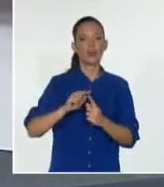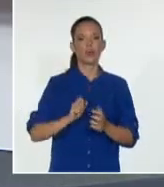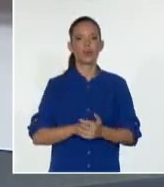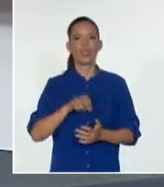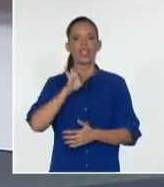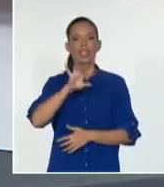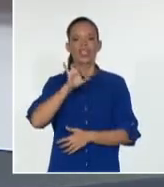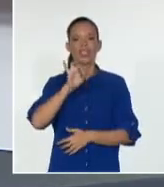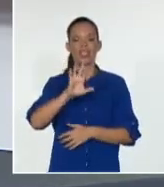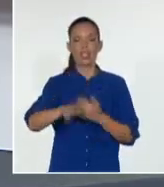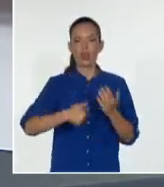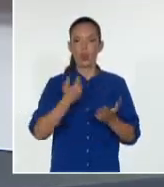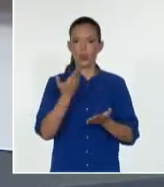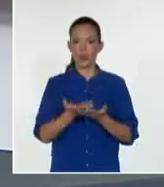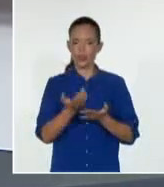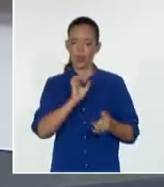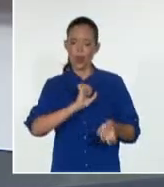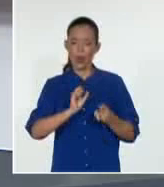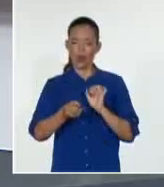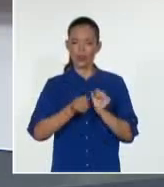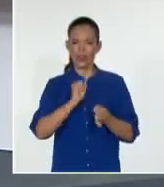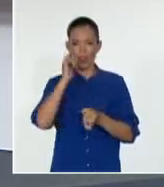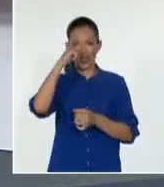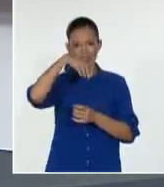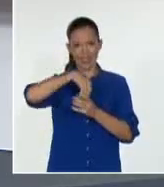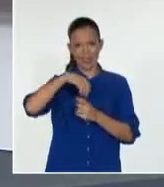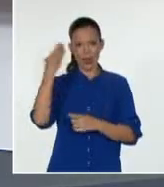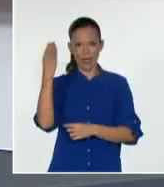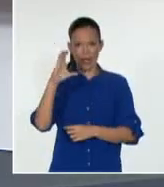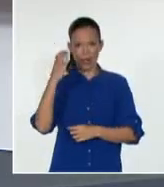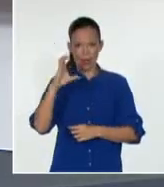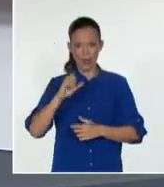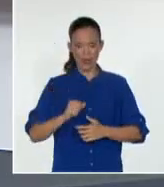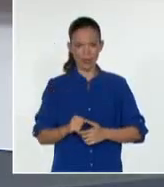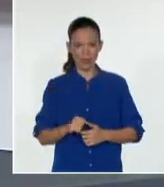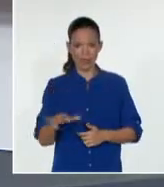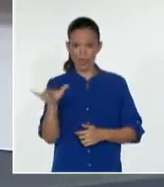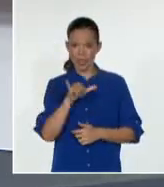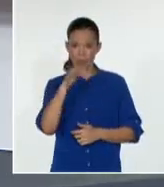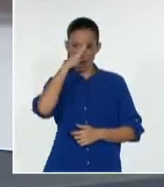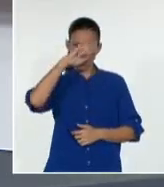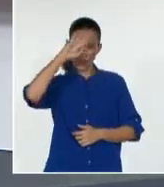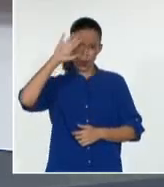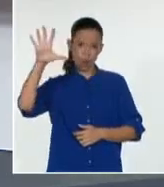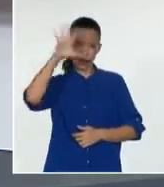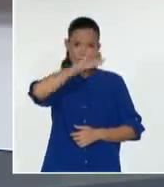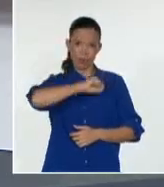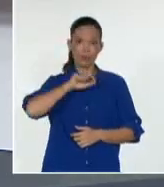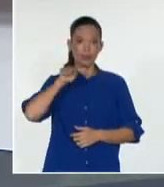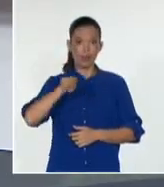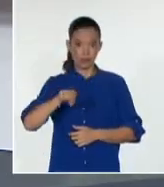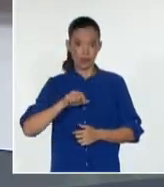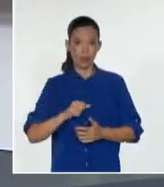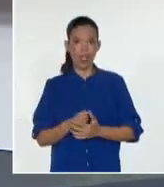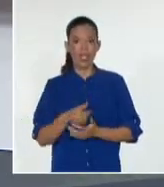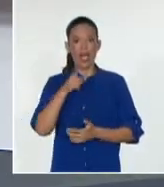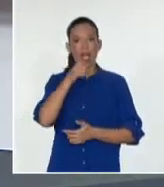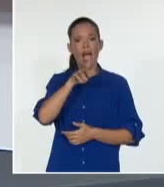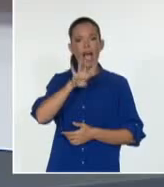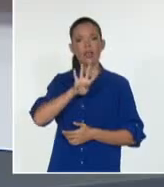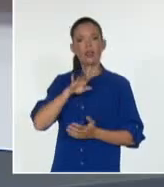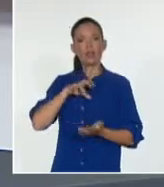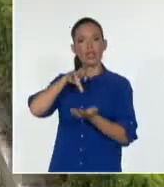nacional al control interno que transcurre en Camagüey como en toda Cuba en el territorio agravantino son auditadas 14 colectivos